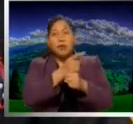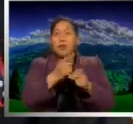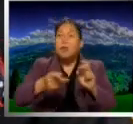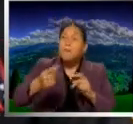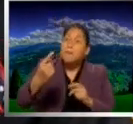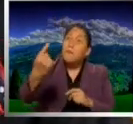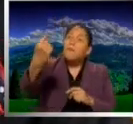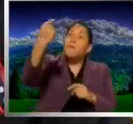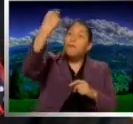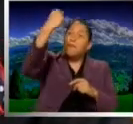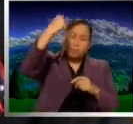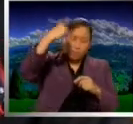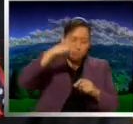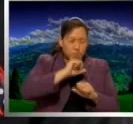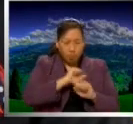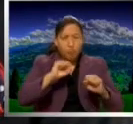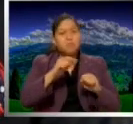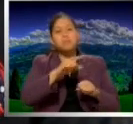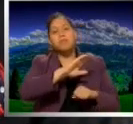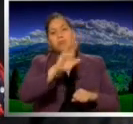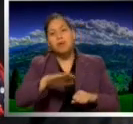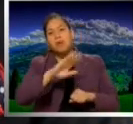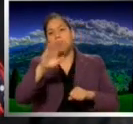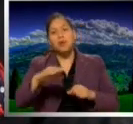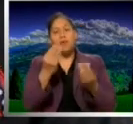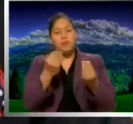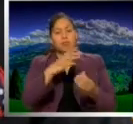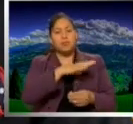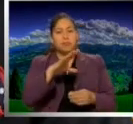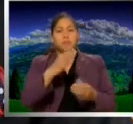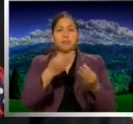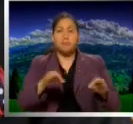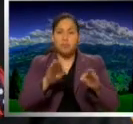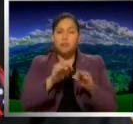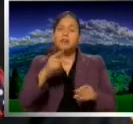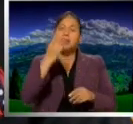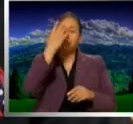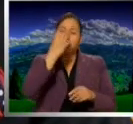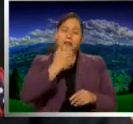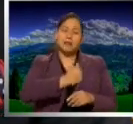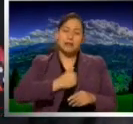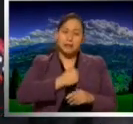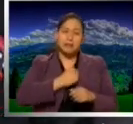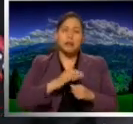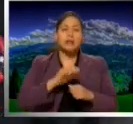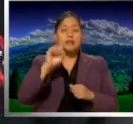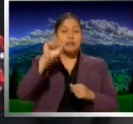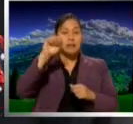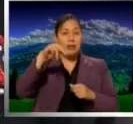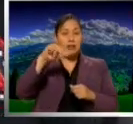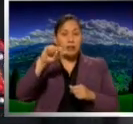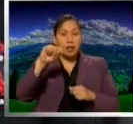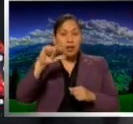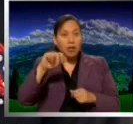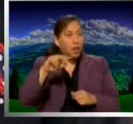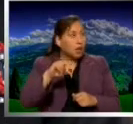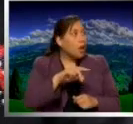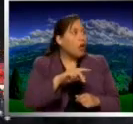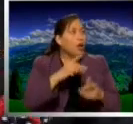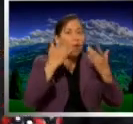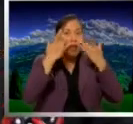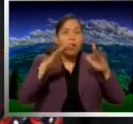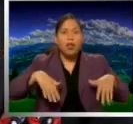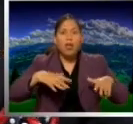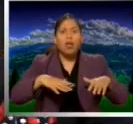mexicanos, matando mucha tropa y matando a generales importantes. Y ahí viene lo más triste de esta batalla. Santana ve y se retira. Y